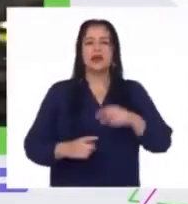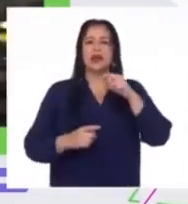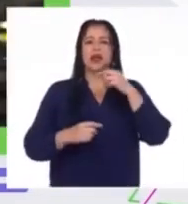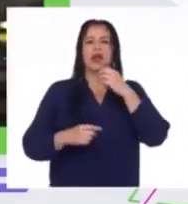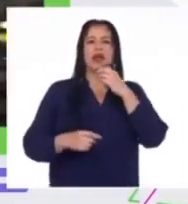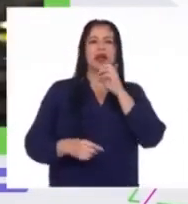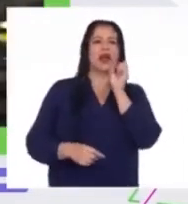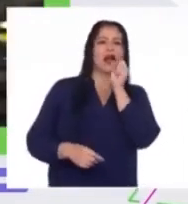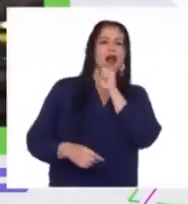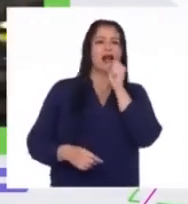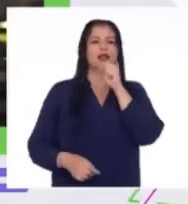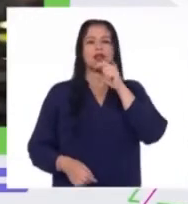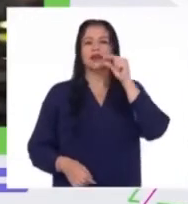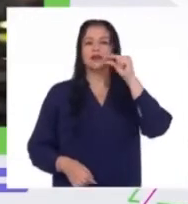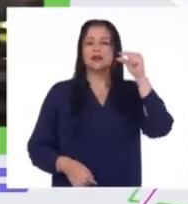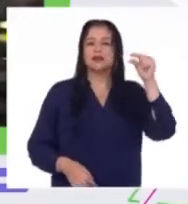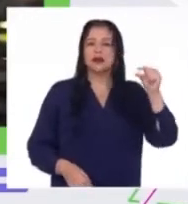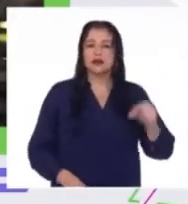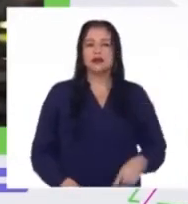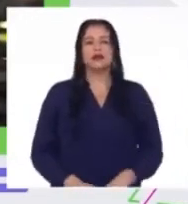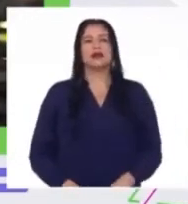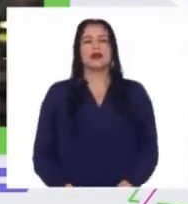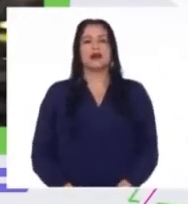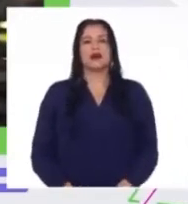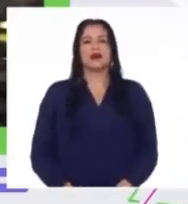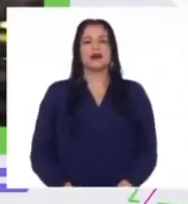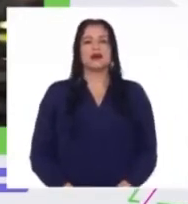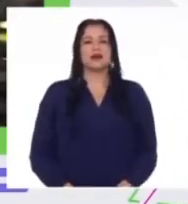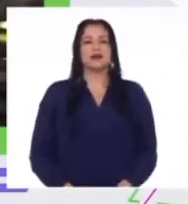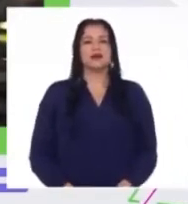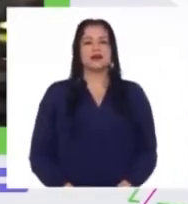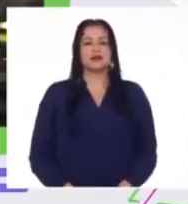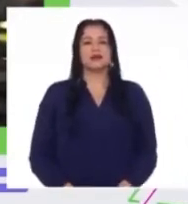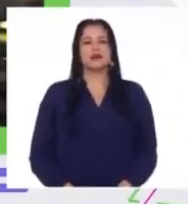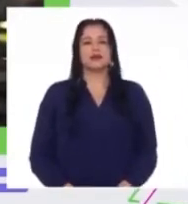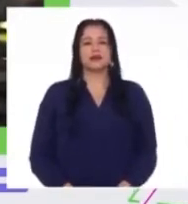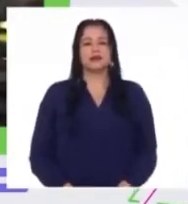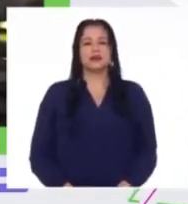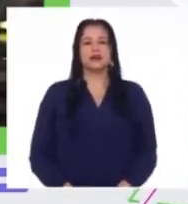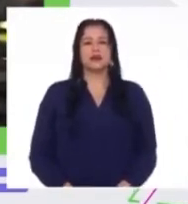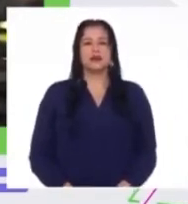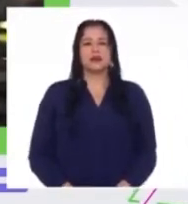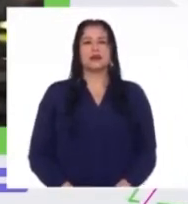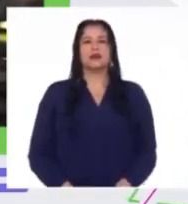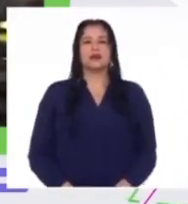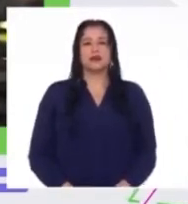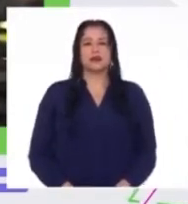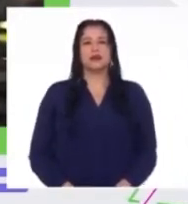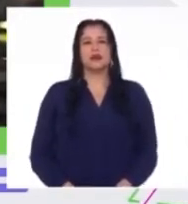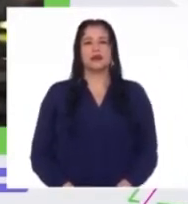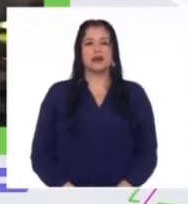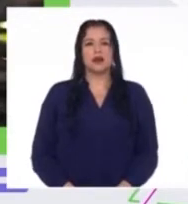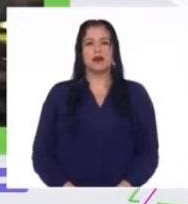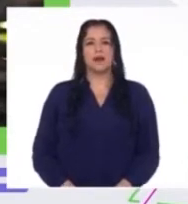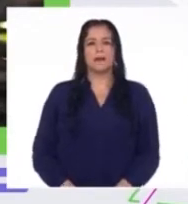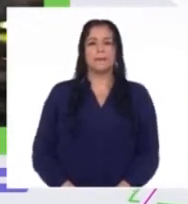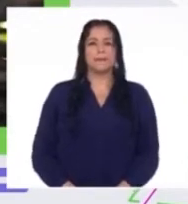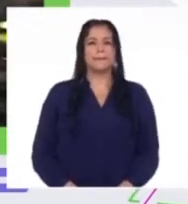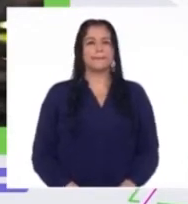Pachaya kispichi wa isapaya kausani